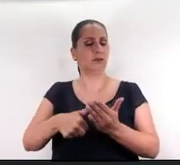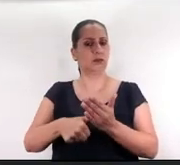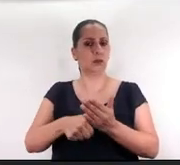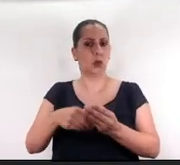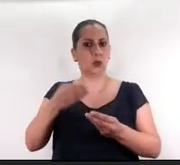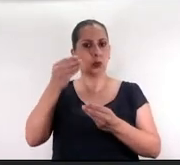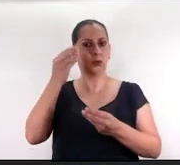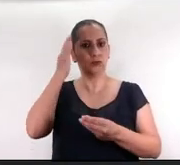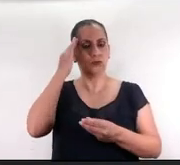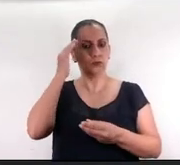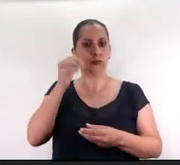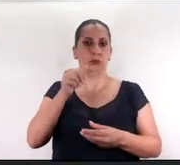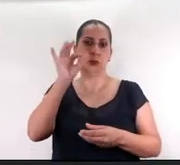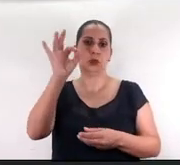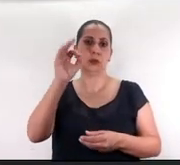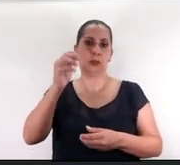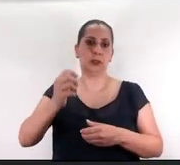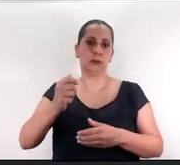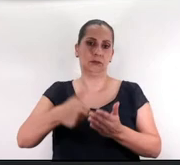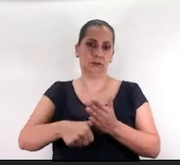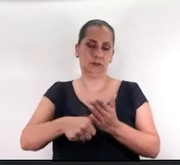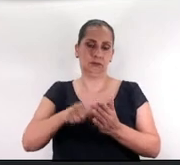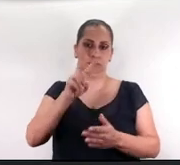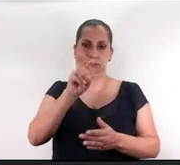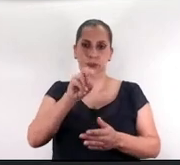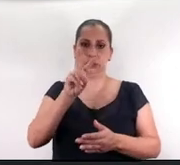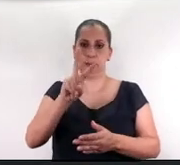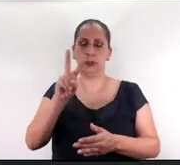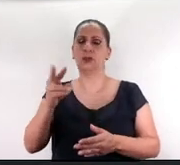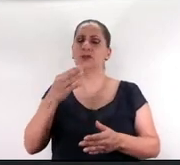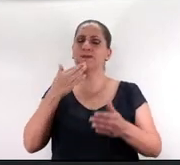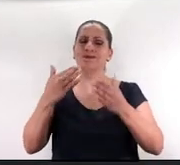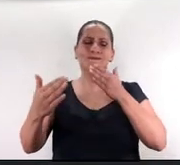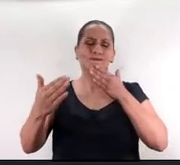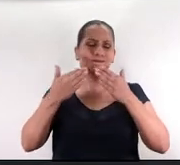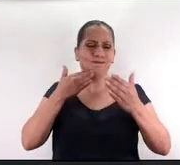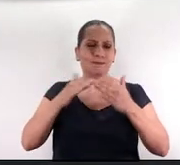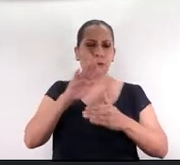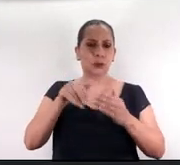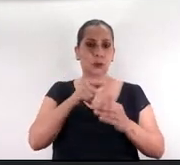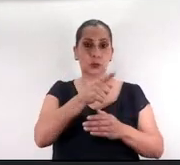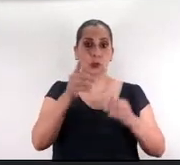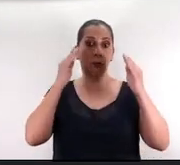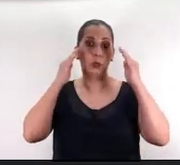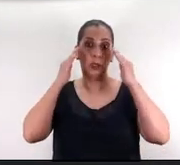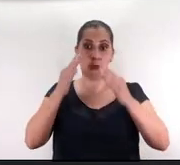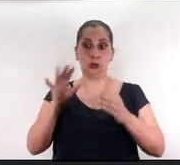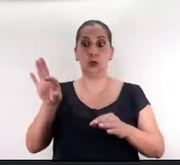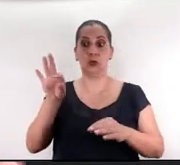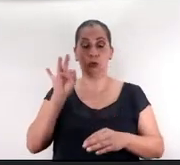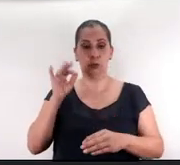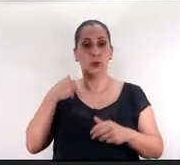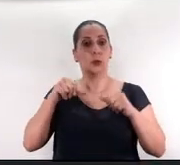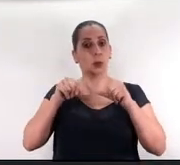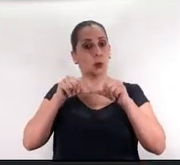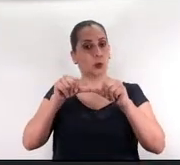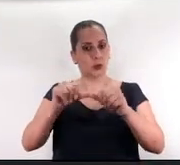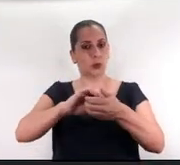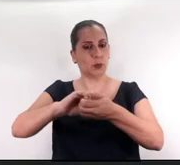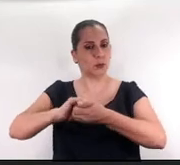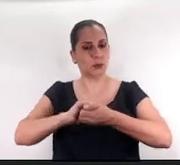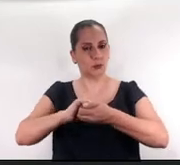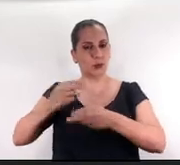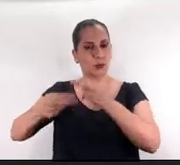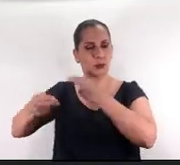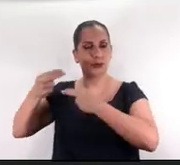en las próximas elecciones del 2022. Muchísimas gracias a todos por su atención y les invito a seguir construyendo